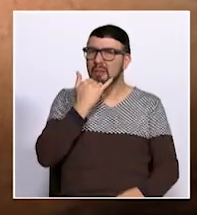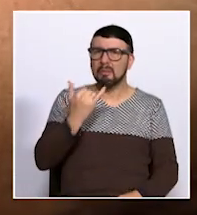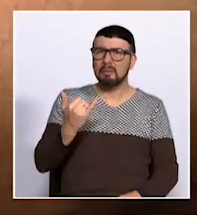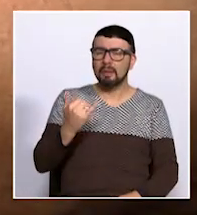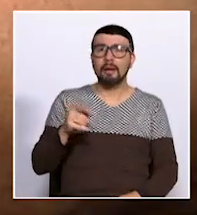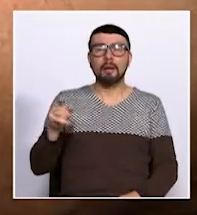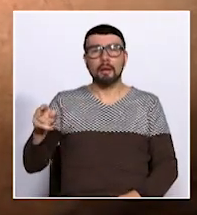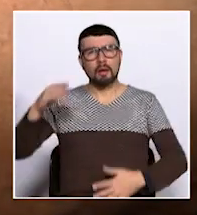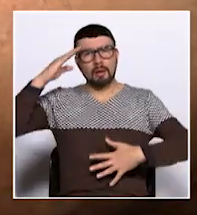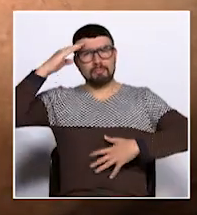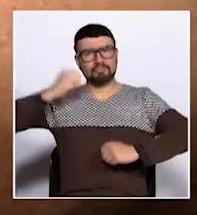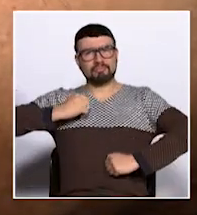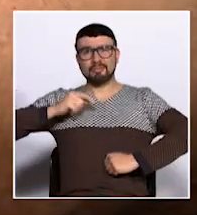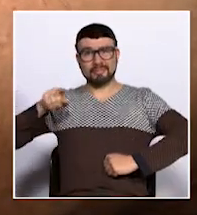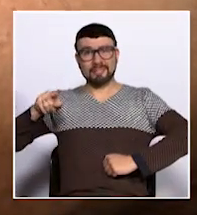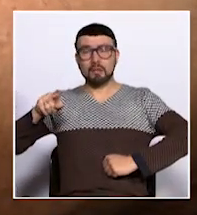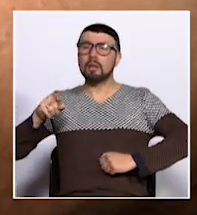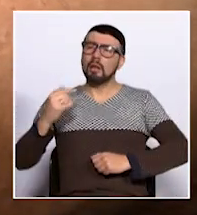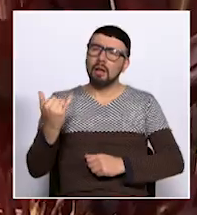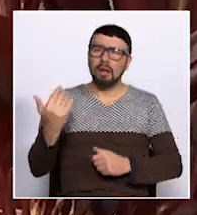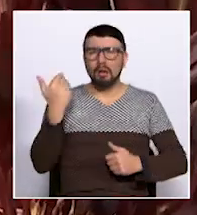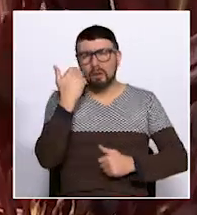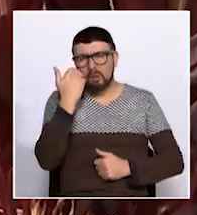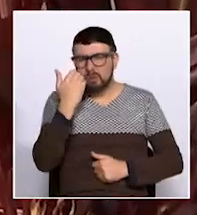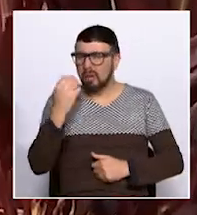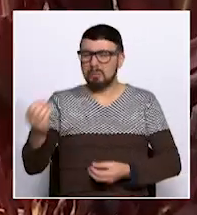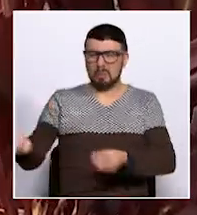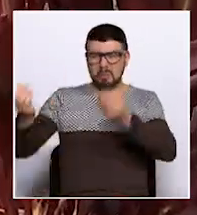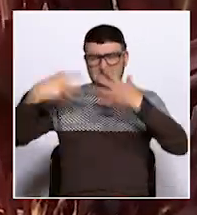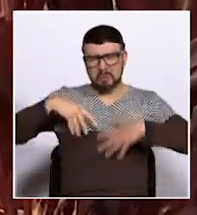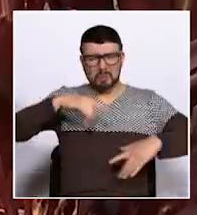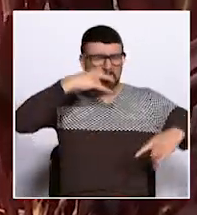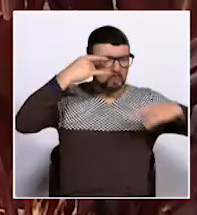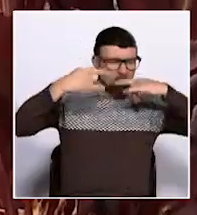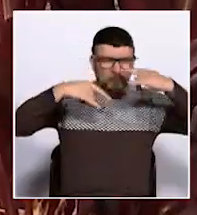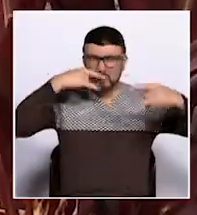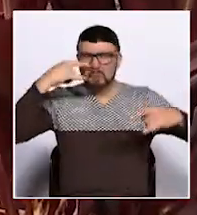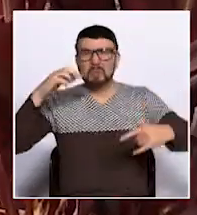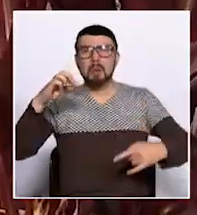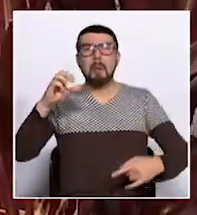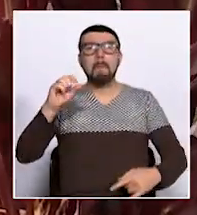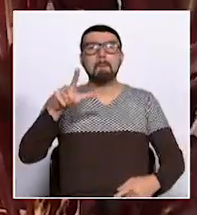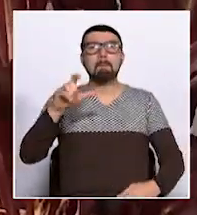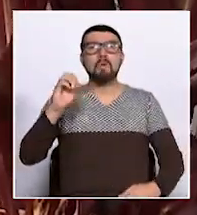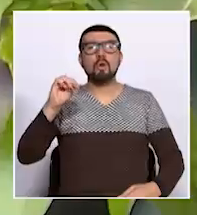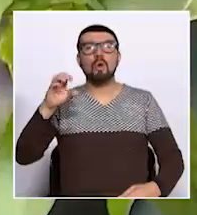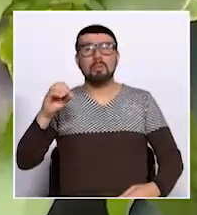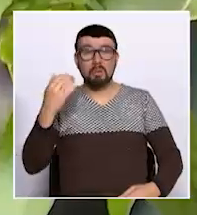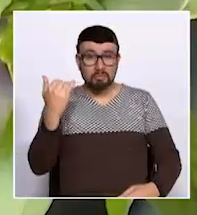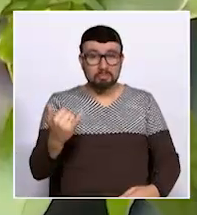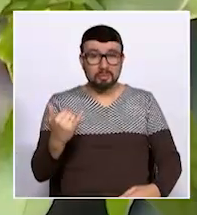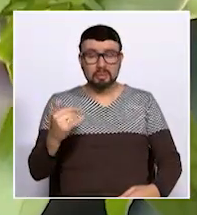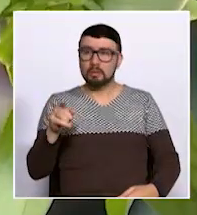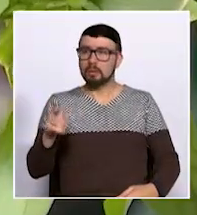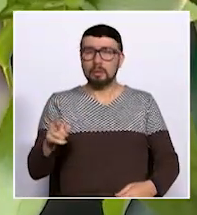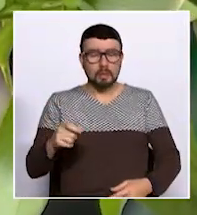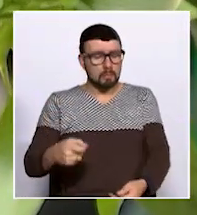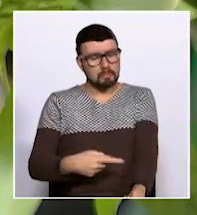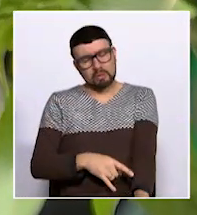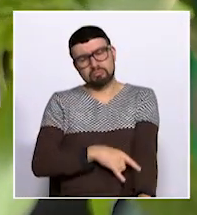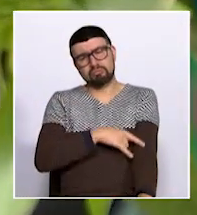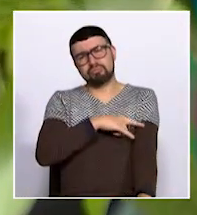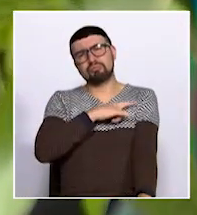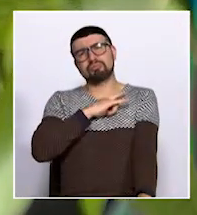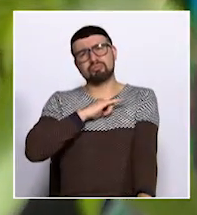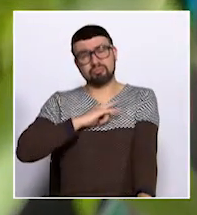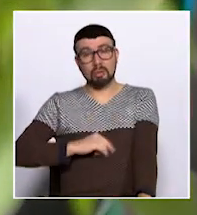a los soldados, por estar intoxicados por plomo, les ponían esta sustancia. Es un medicamento que realmente lo que hace es arrastrar los